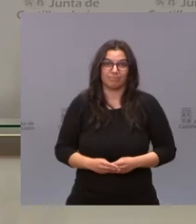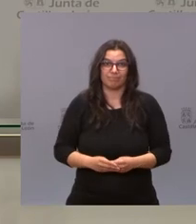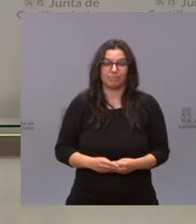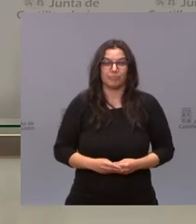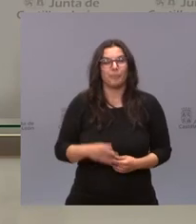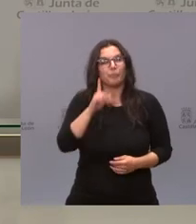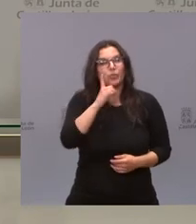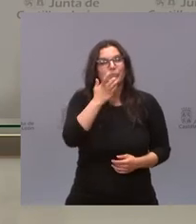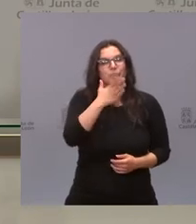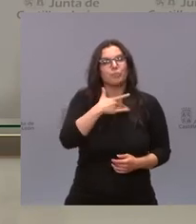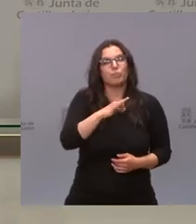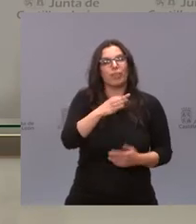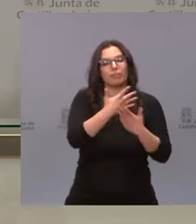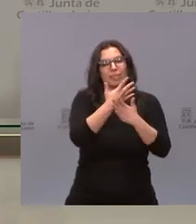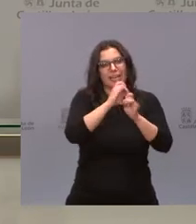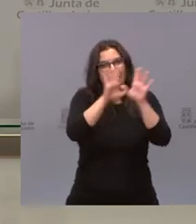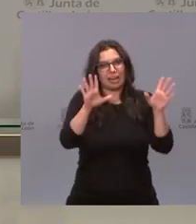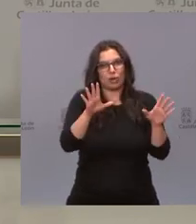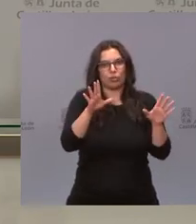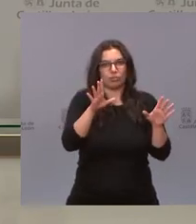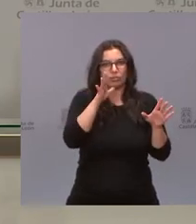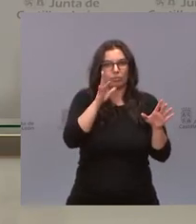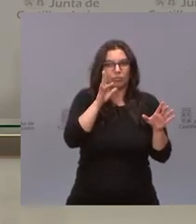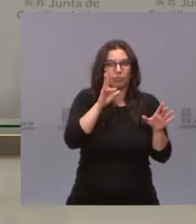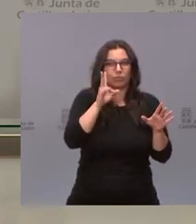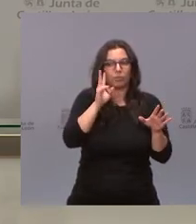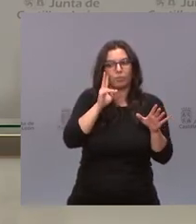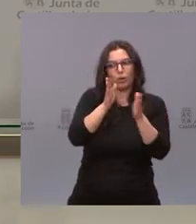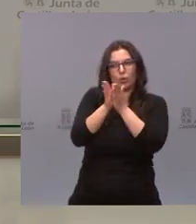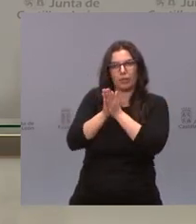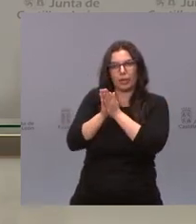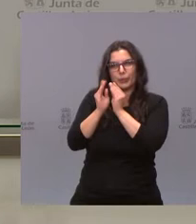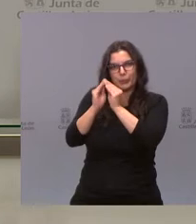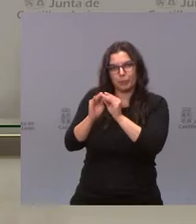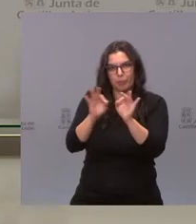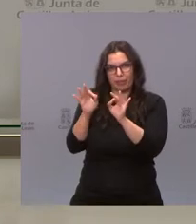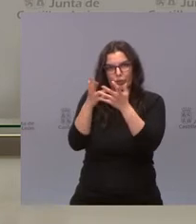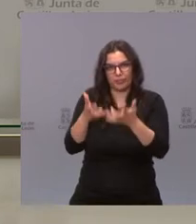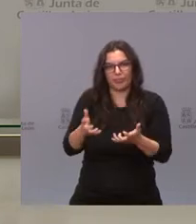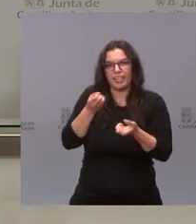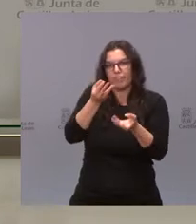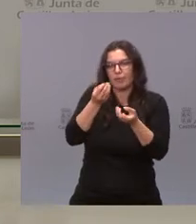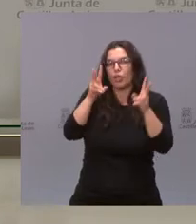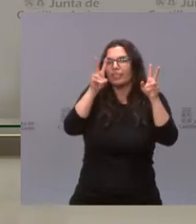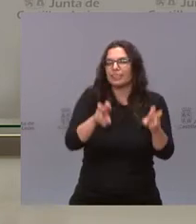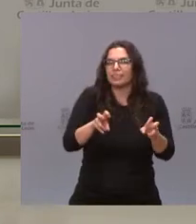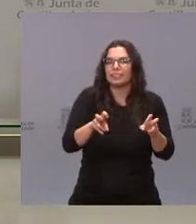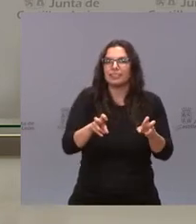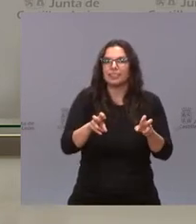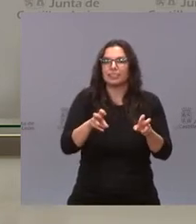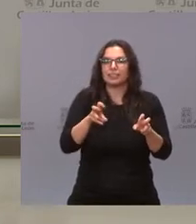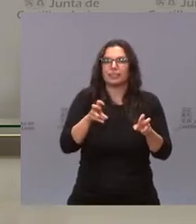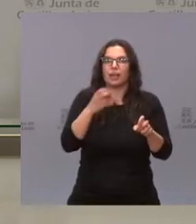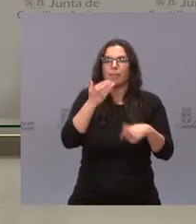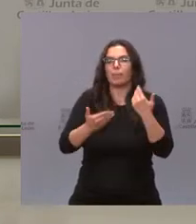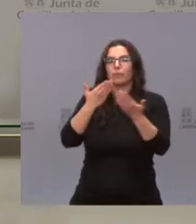No sé si nos puede aclarar definitivamente, es que los compañeros que están elaborando la información están en ello. El tema de la petición al